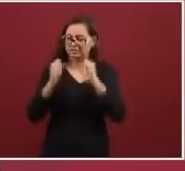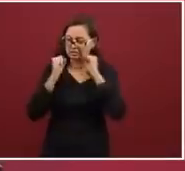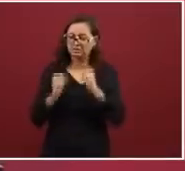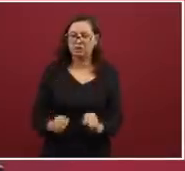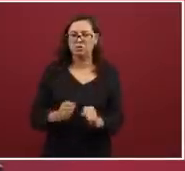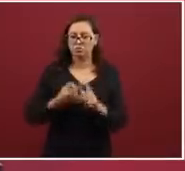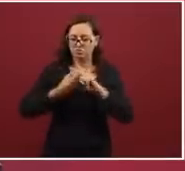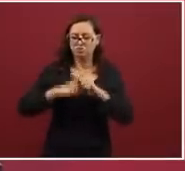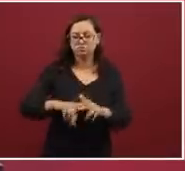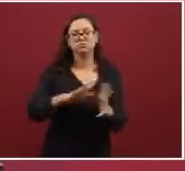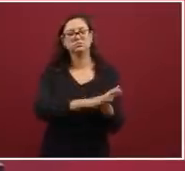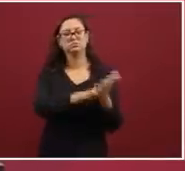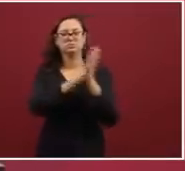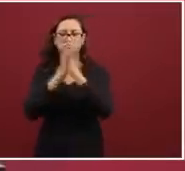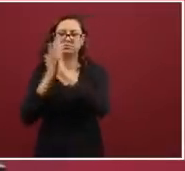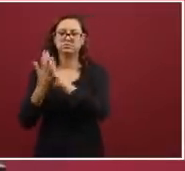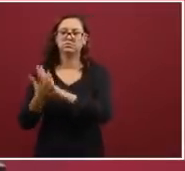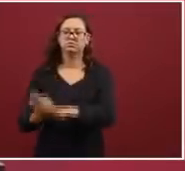la transformación.